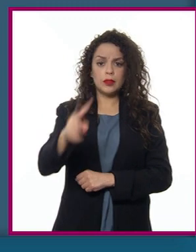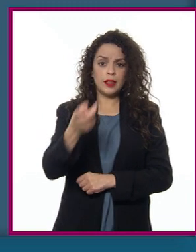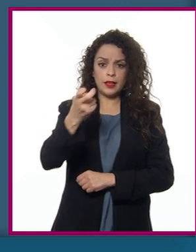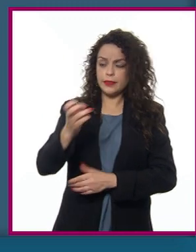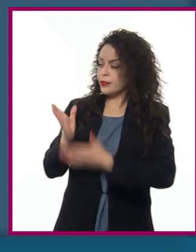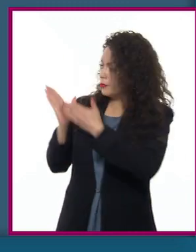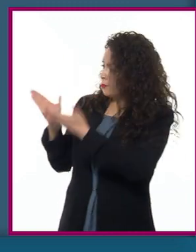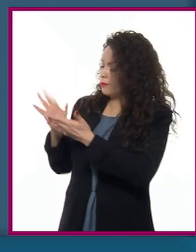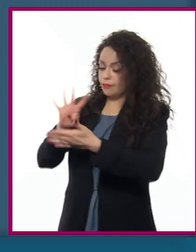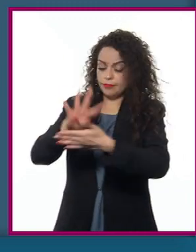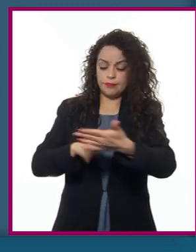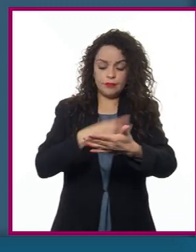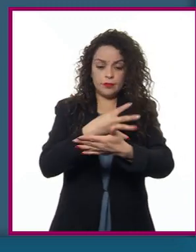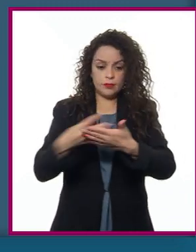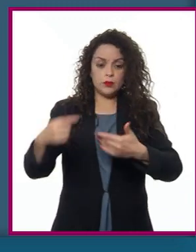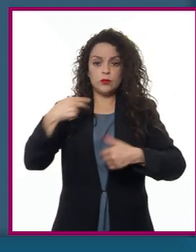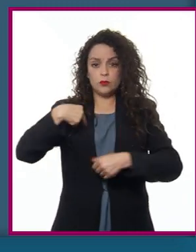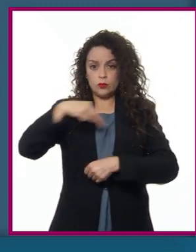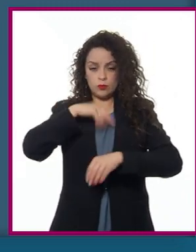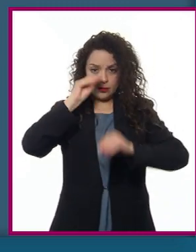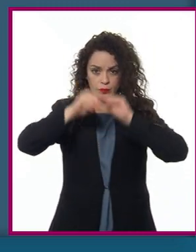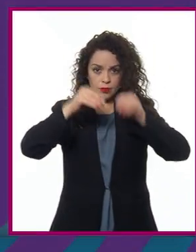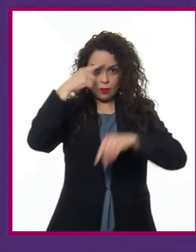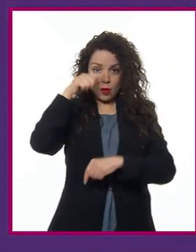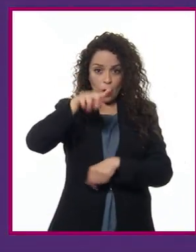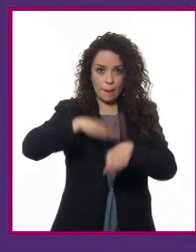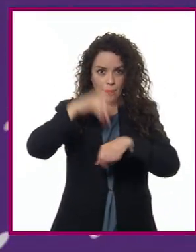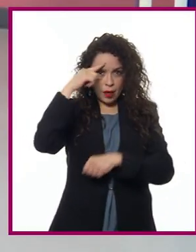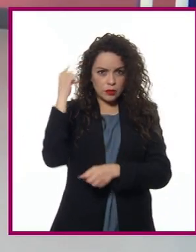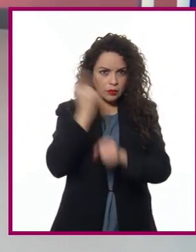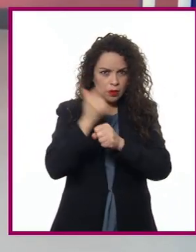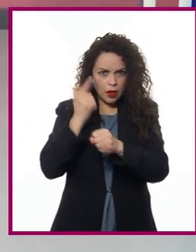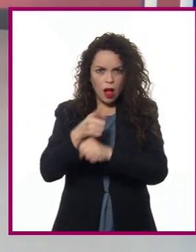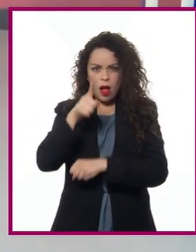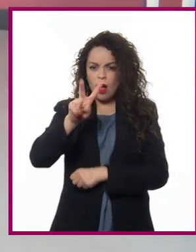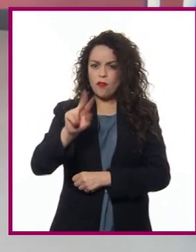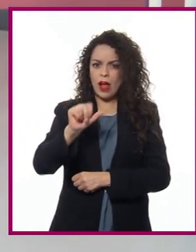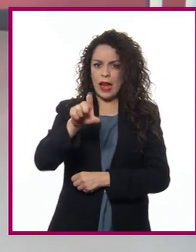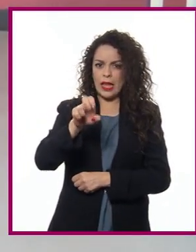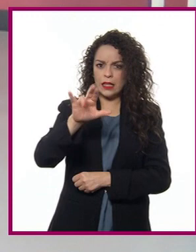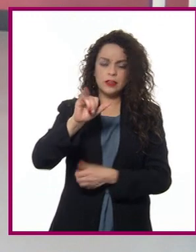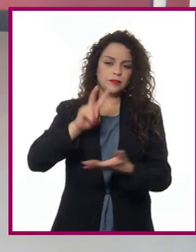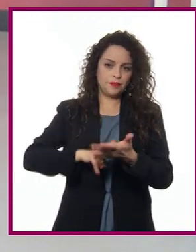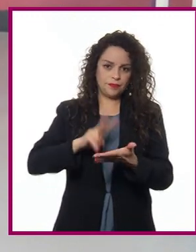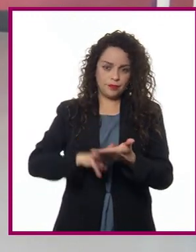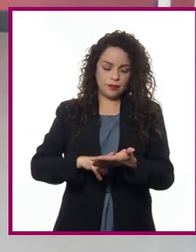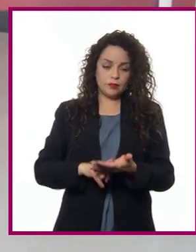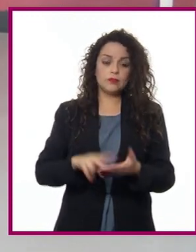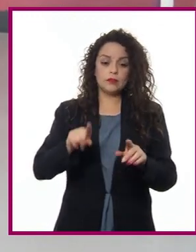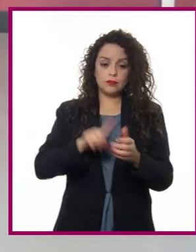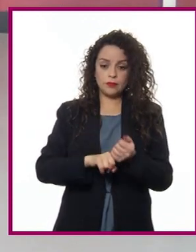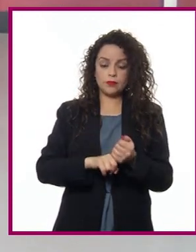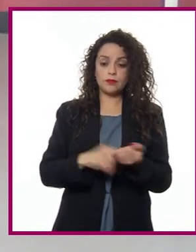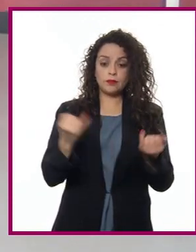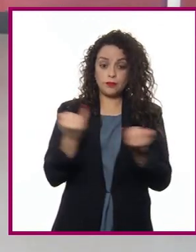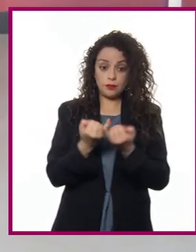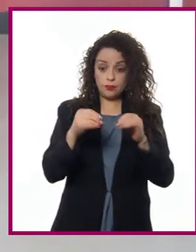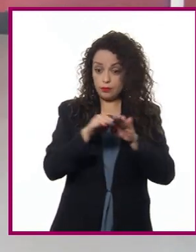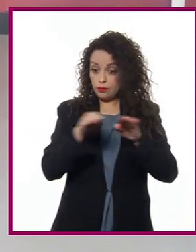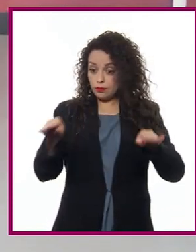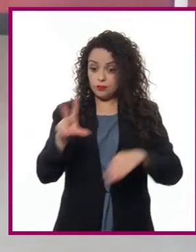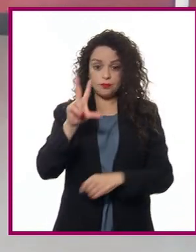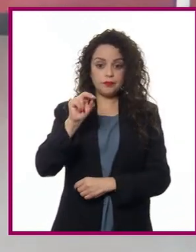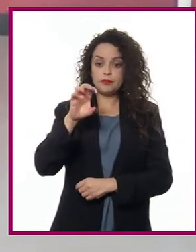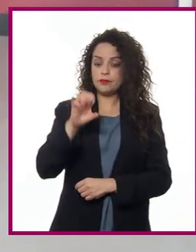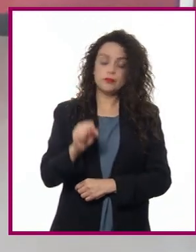hemos diseñado para que ustedes puedan encontrar con facilidad la valencia. Cabe señalar que valencia y número de oxidación no son lo mismo. La